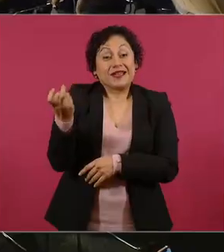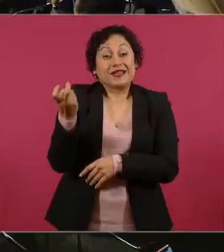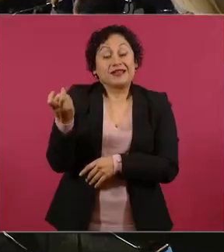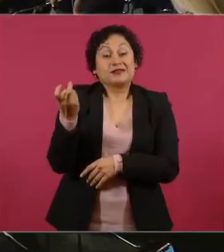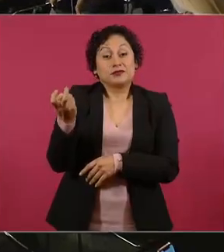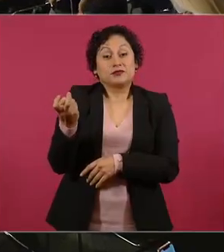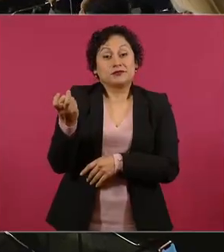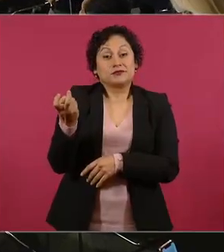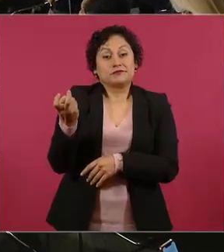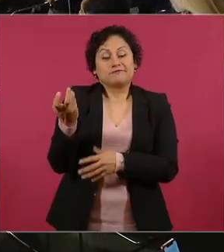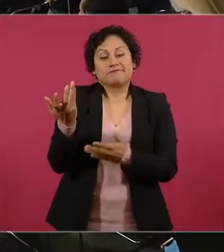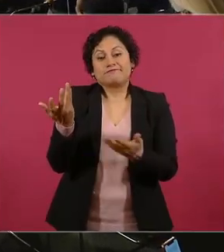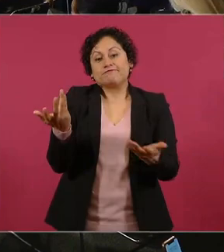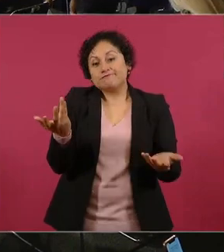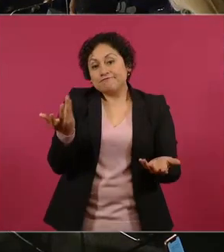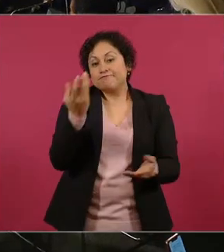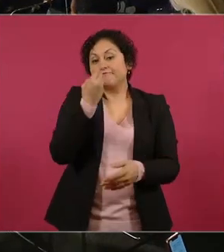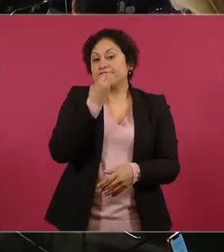tipo de